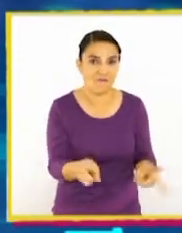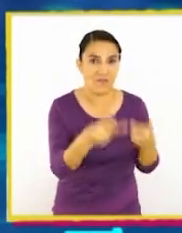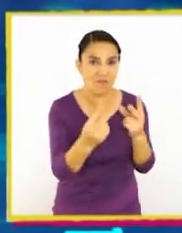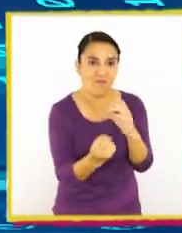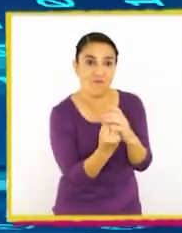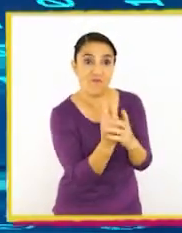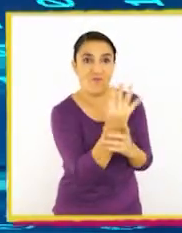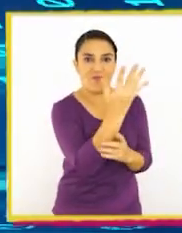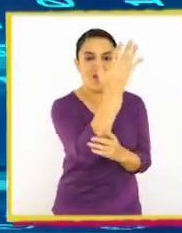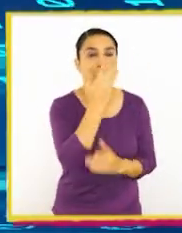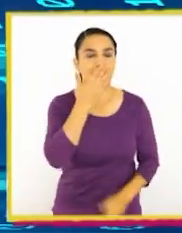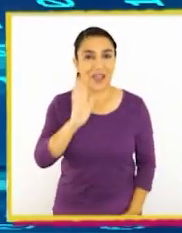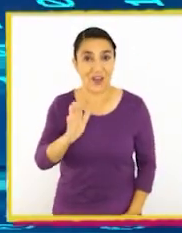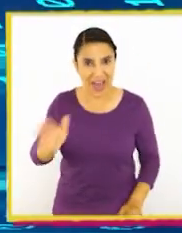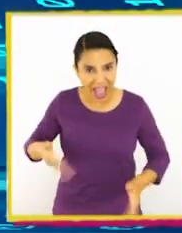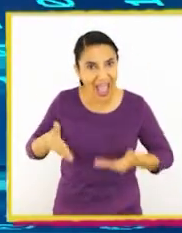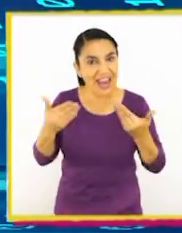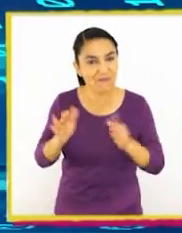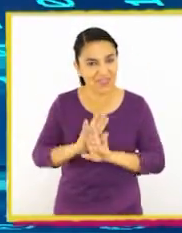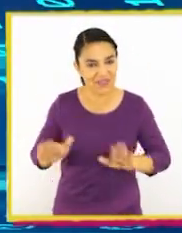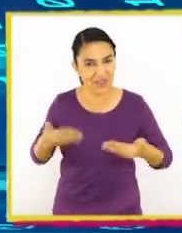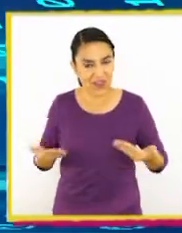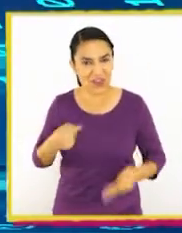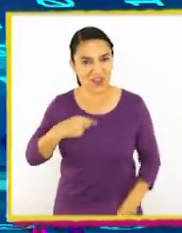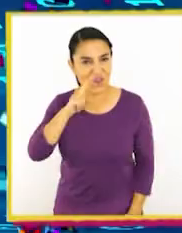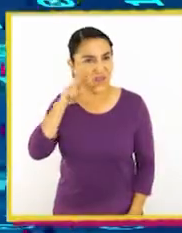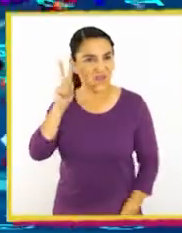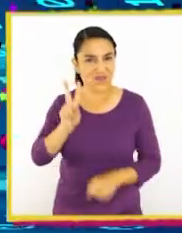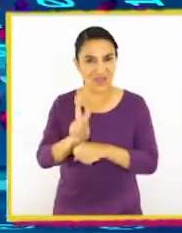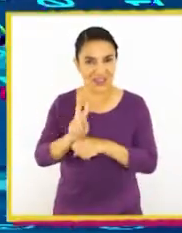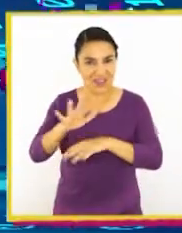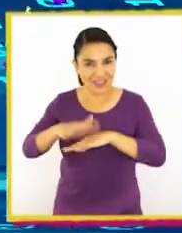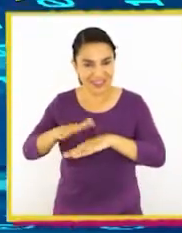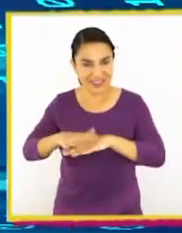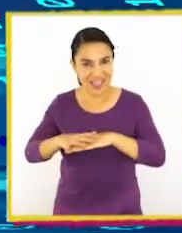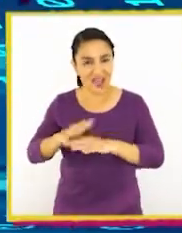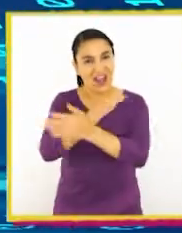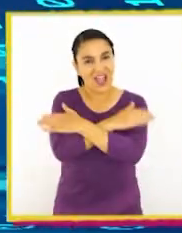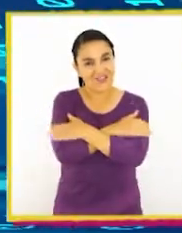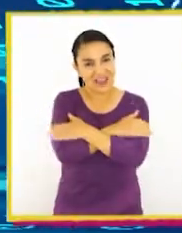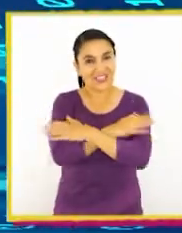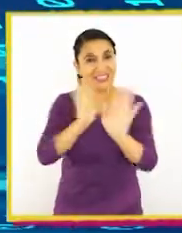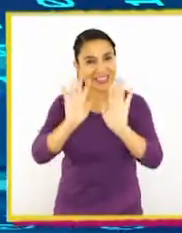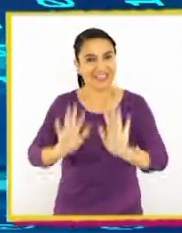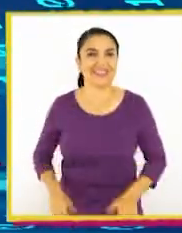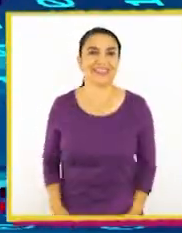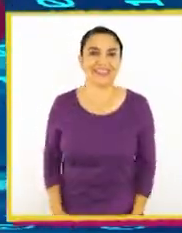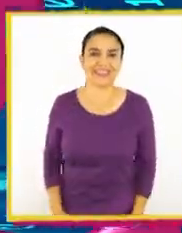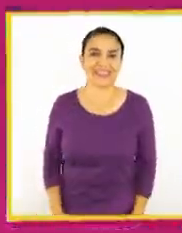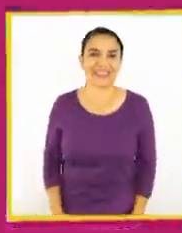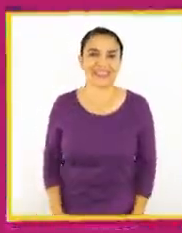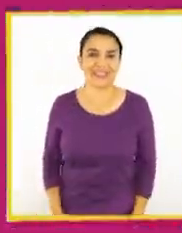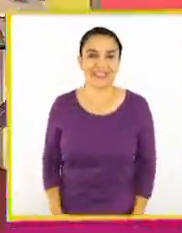mejor. Espero que se animen. Es todo por hoy. Soy Vivi, su profesora de matemática. Les mando un abrazo.